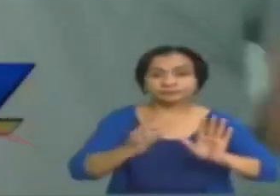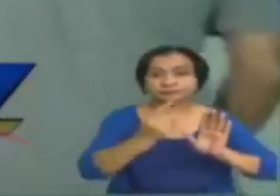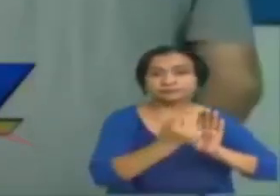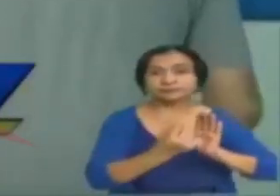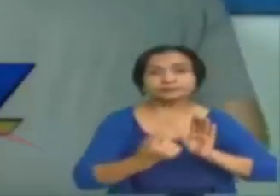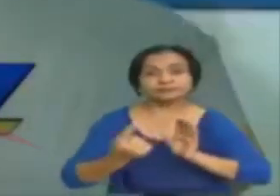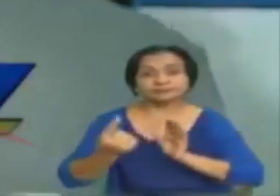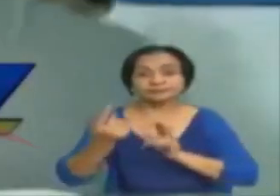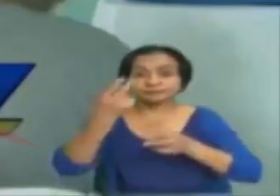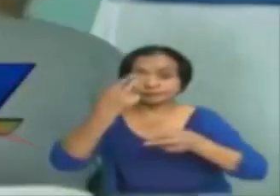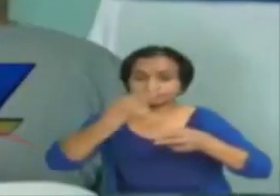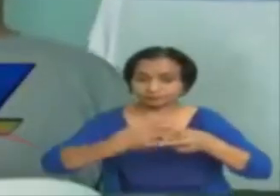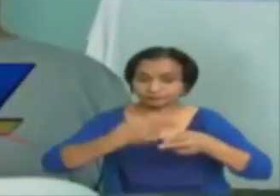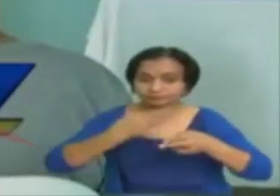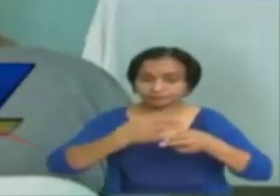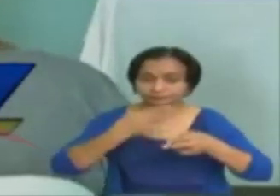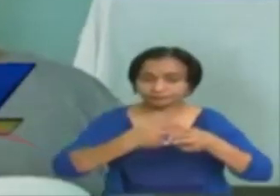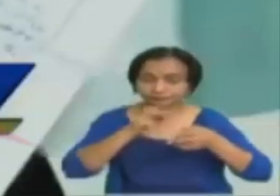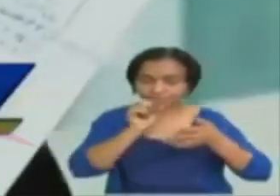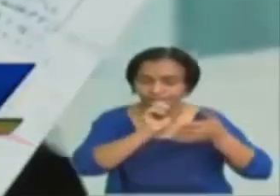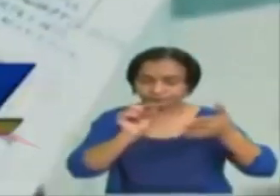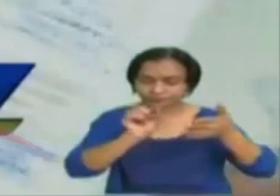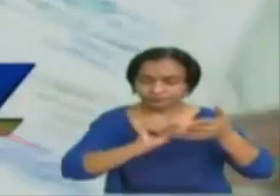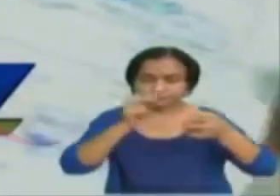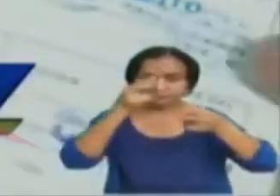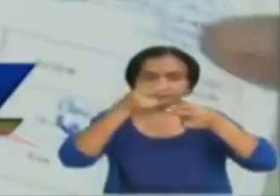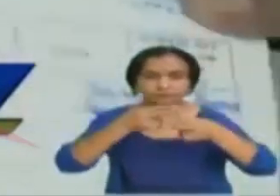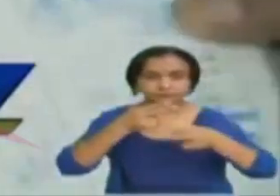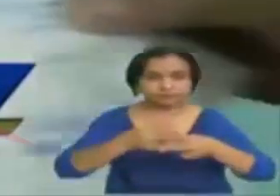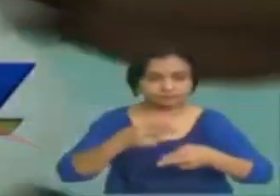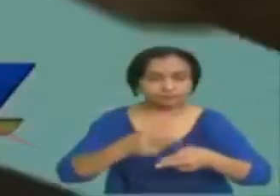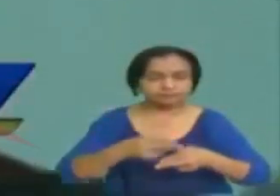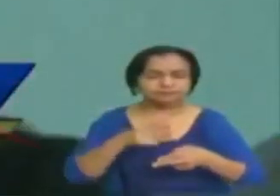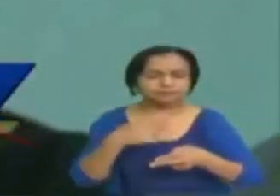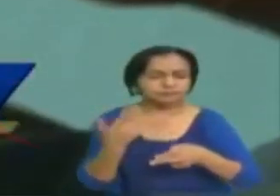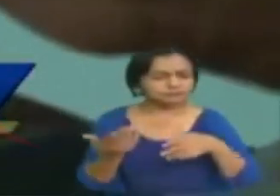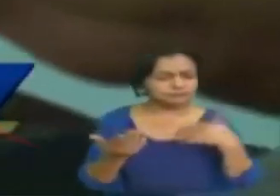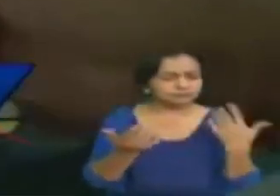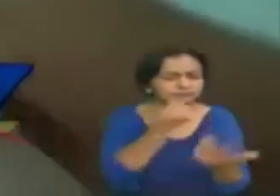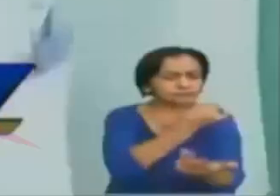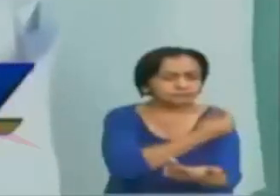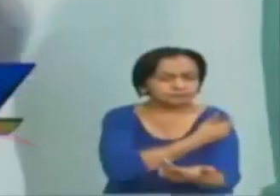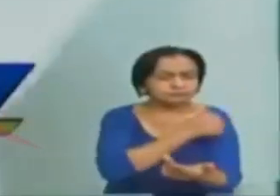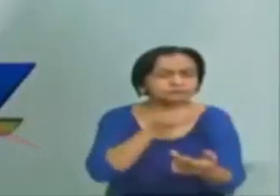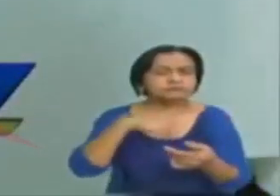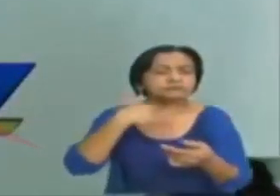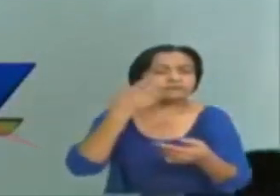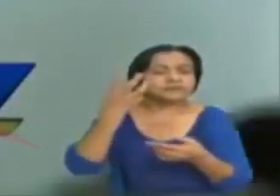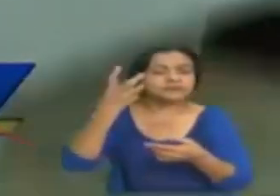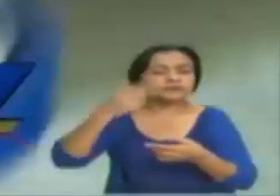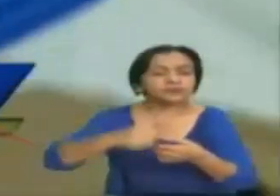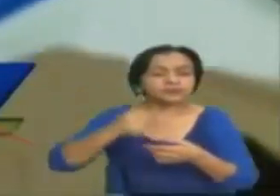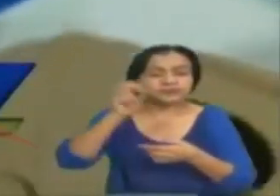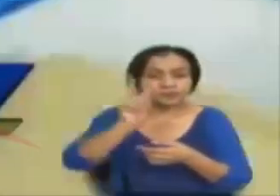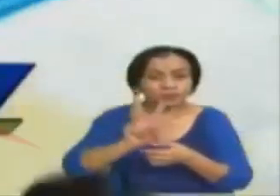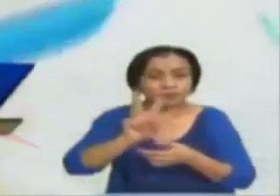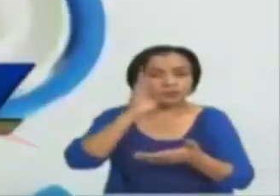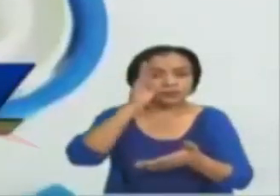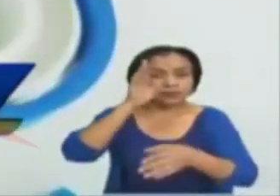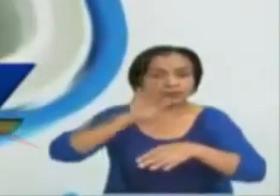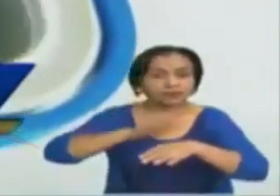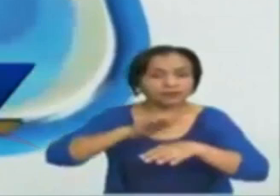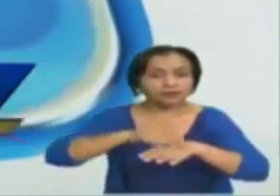a las 8 y a las 12. A las 8 y a las 12. Centro de Salud, Territorio